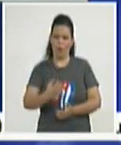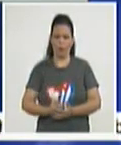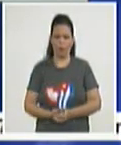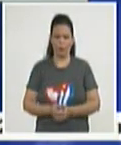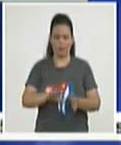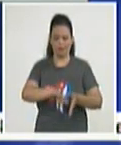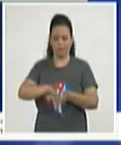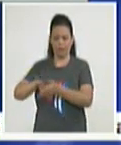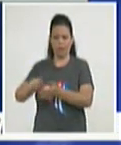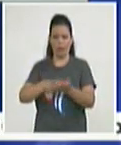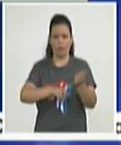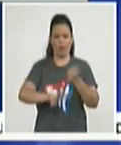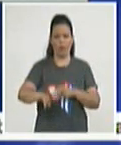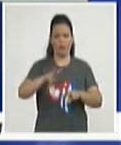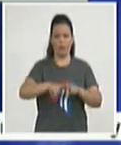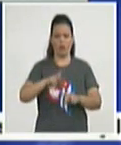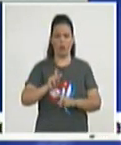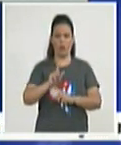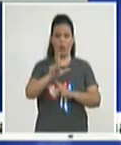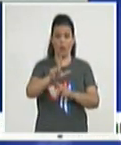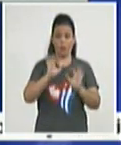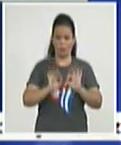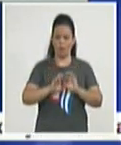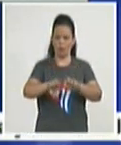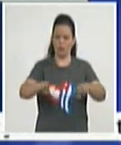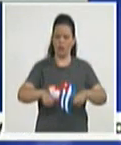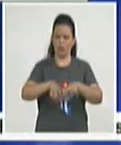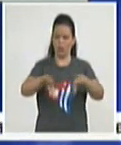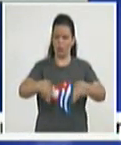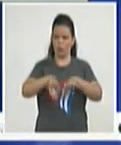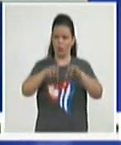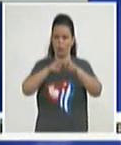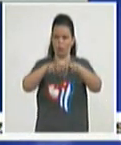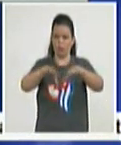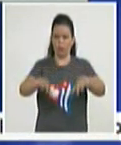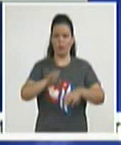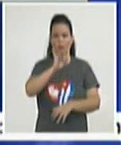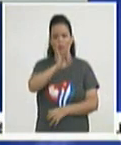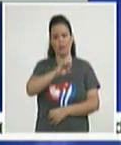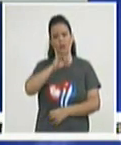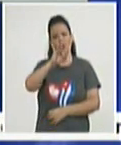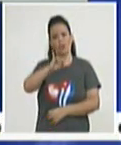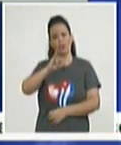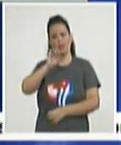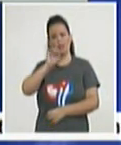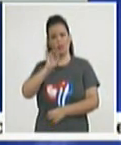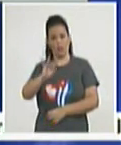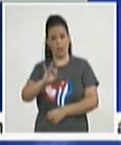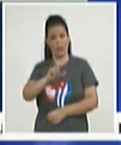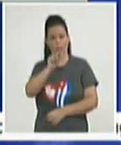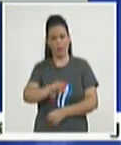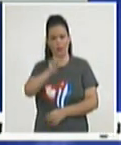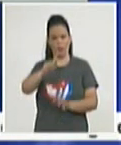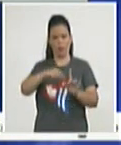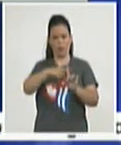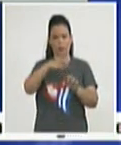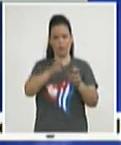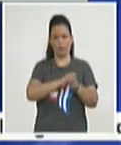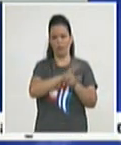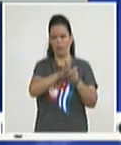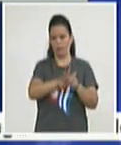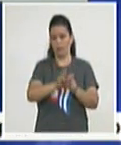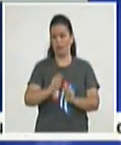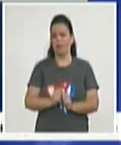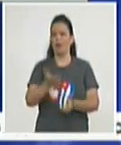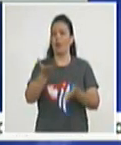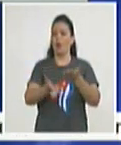Holguín con un panorama muy desfavorable también, 767 casos autóctonos, 4 casos menos